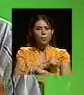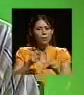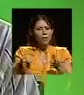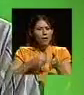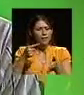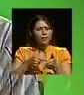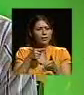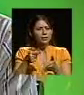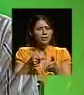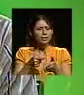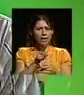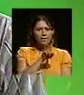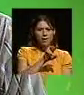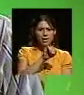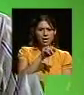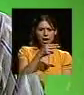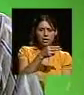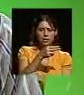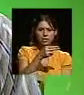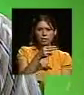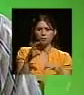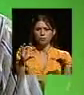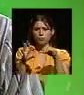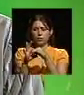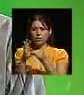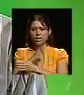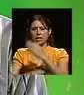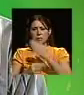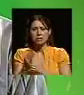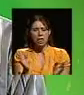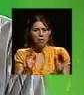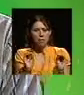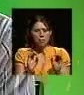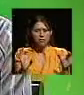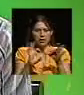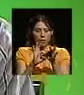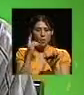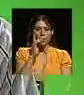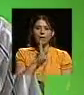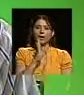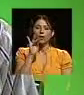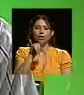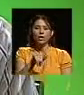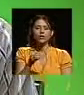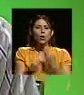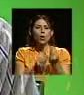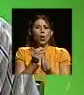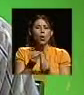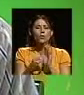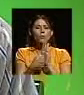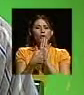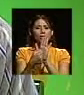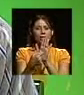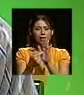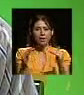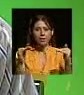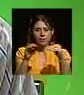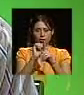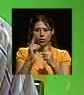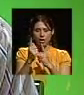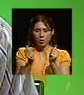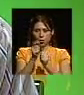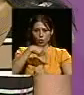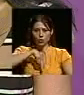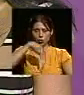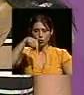esa relación VIH-discapacidad. Para hablarnos sobre esa relación y cómo se proyecta a nivel social, en este caso Costa Rica, se encuentra con nosotros